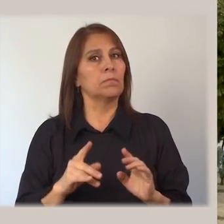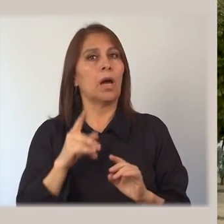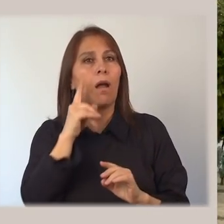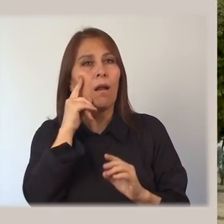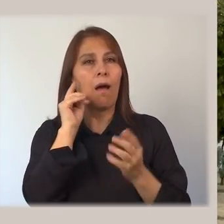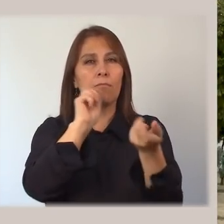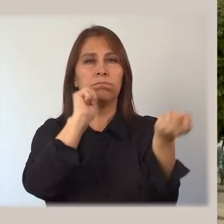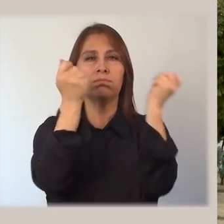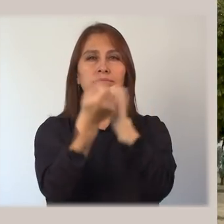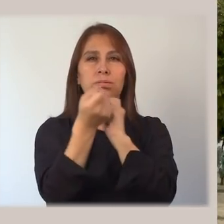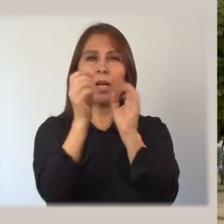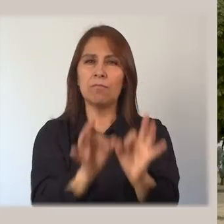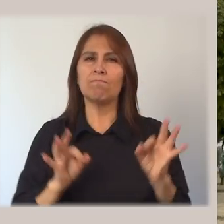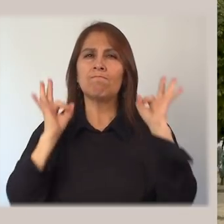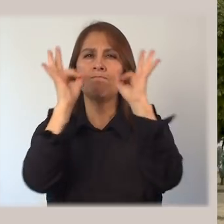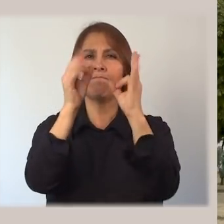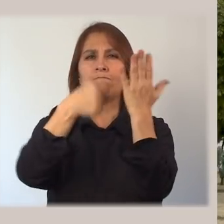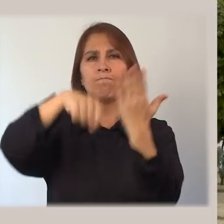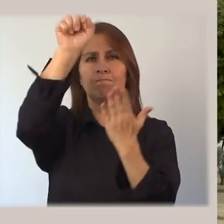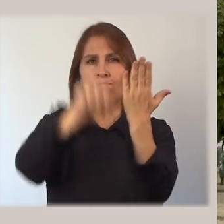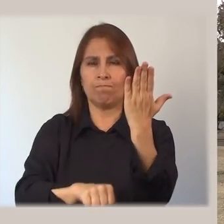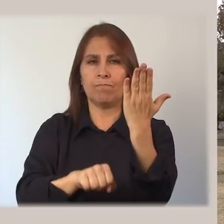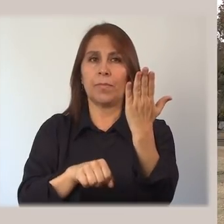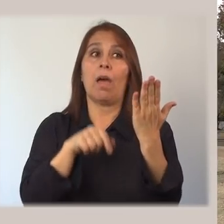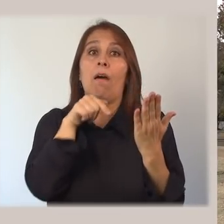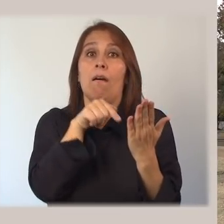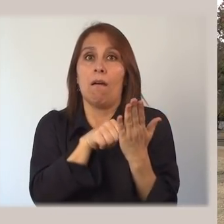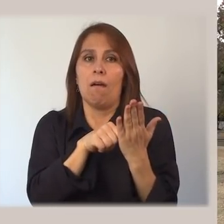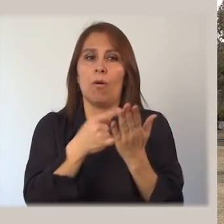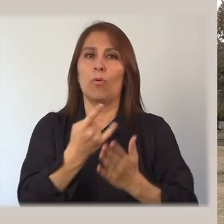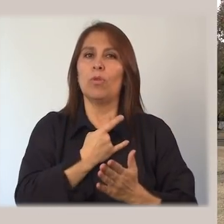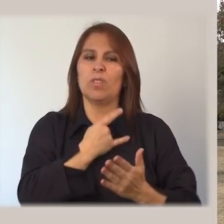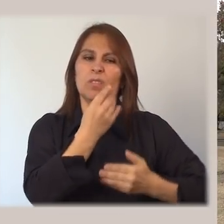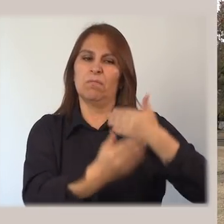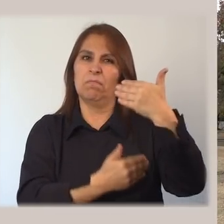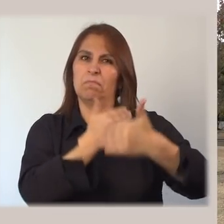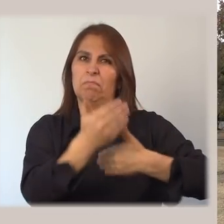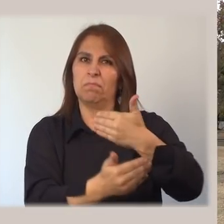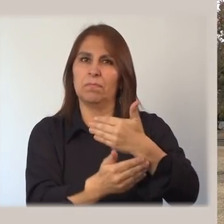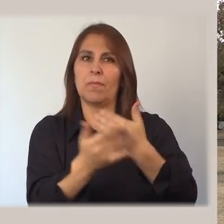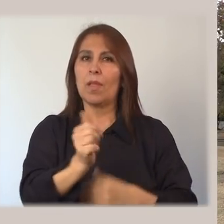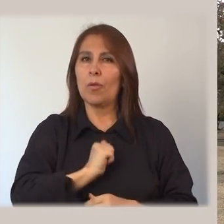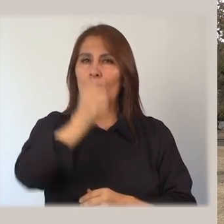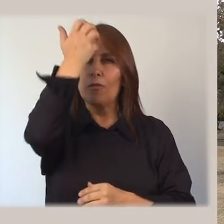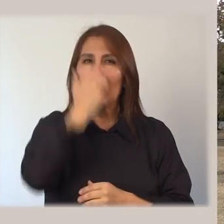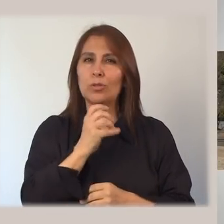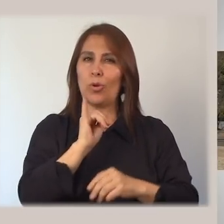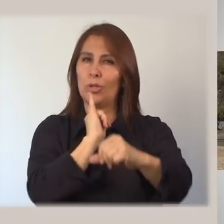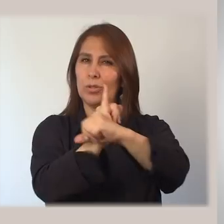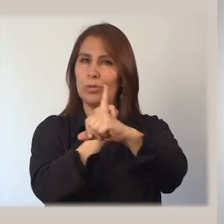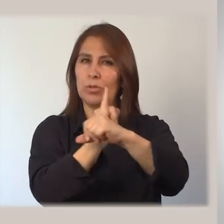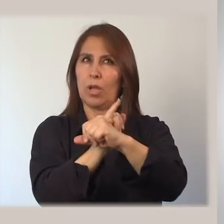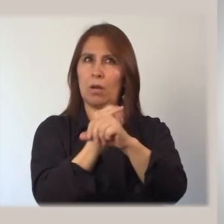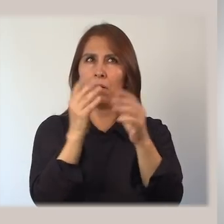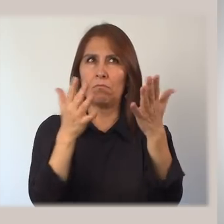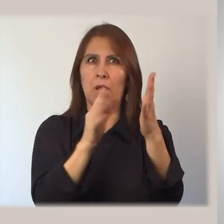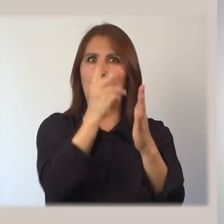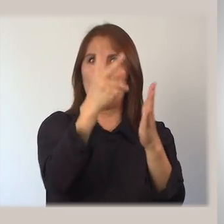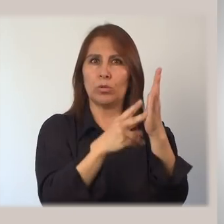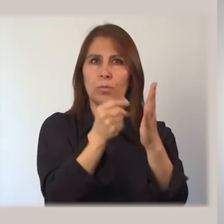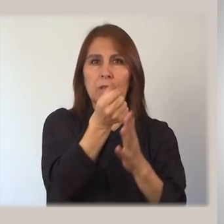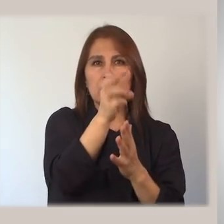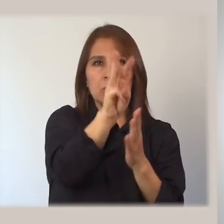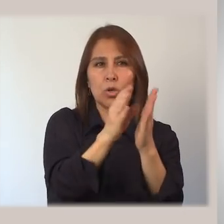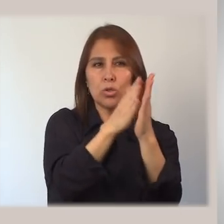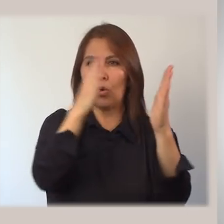la renovación de la acreditación de alta calidad, la universidad realizó su proceso de autoevaluación institucional